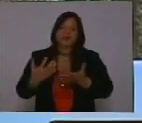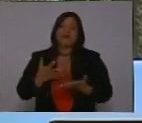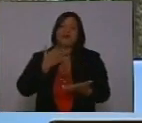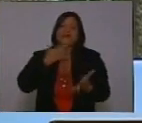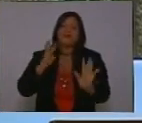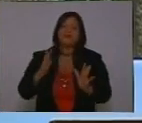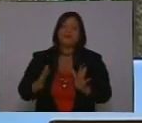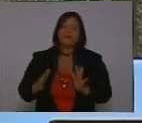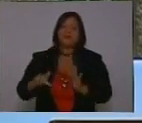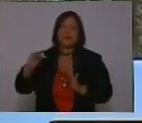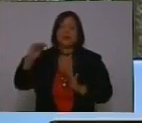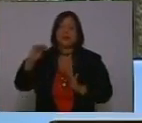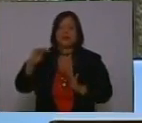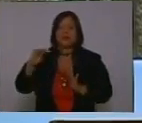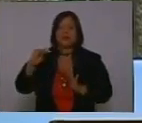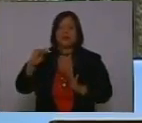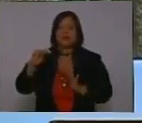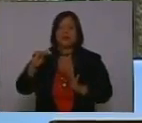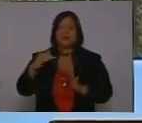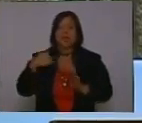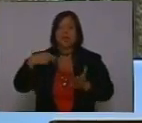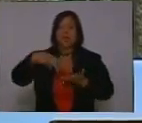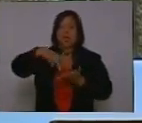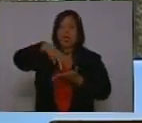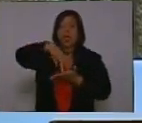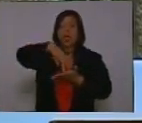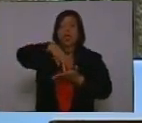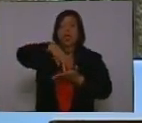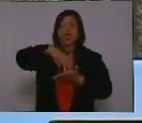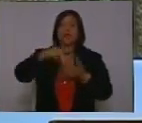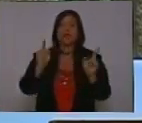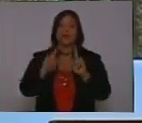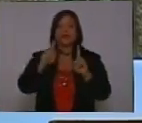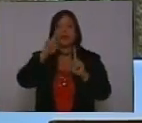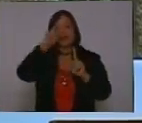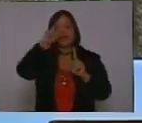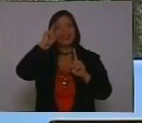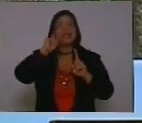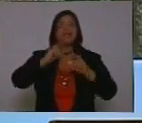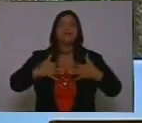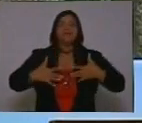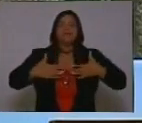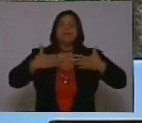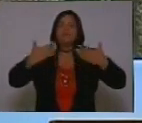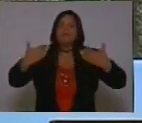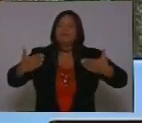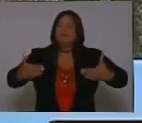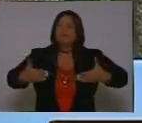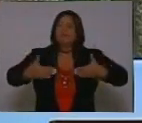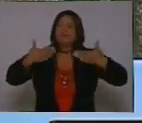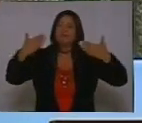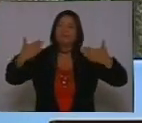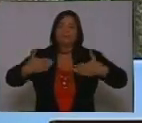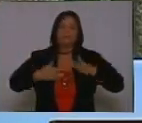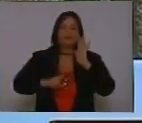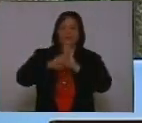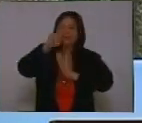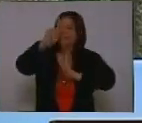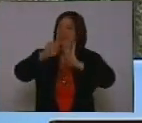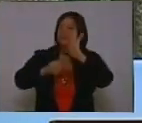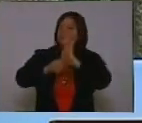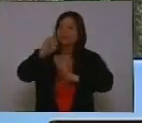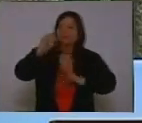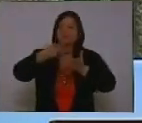Y ellos ya no se van a empinar como nosotros, sino que se van a crecer y crecer y crecer, porque van